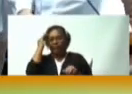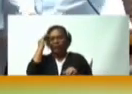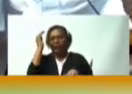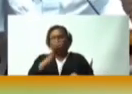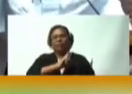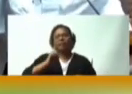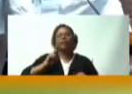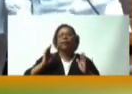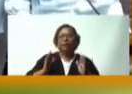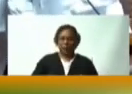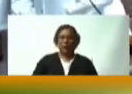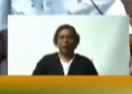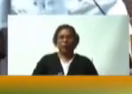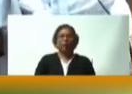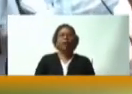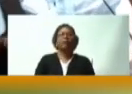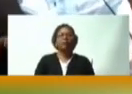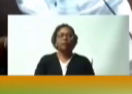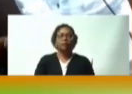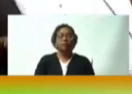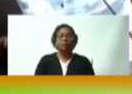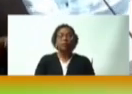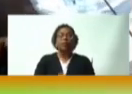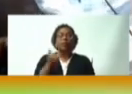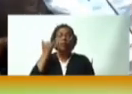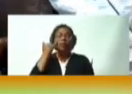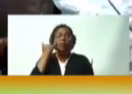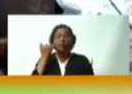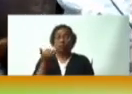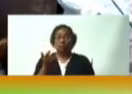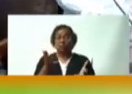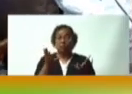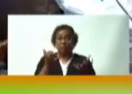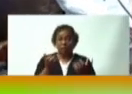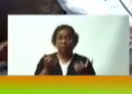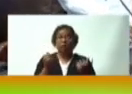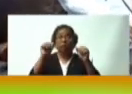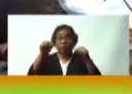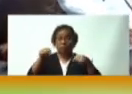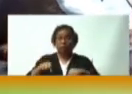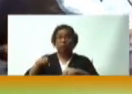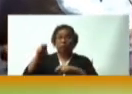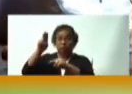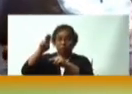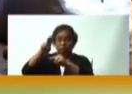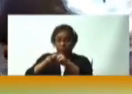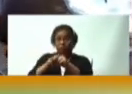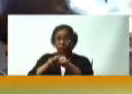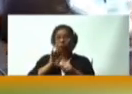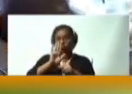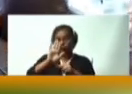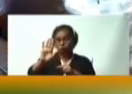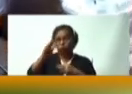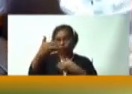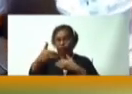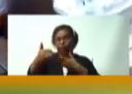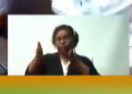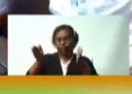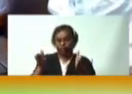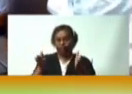nosotros estamos hablando del primer poder del estado donde tenemos a una cantidad